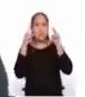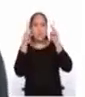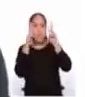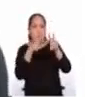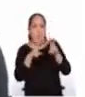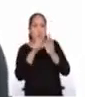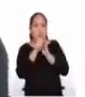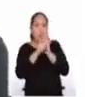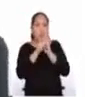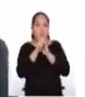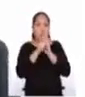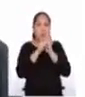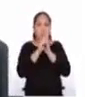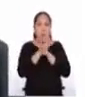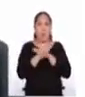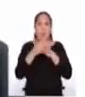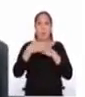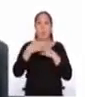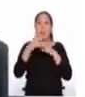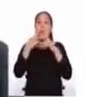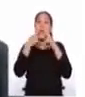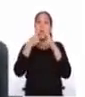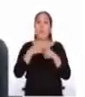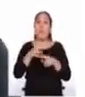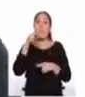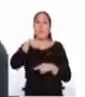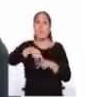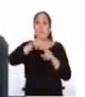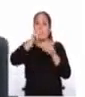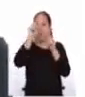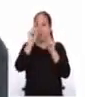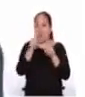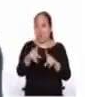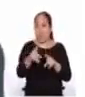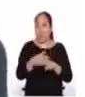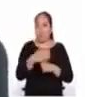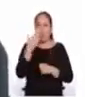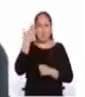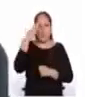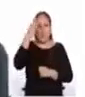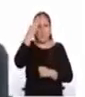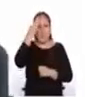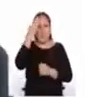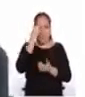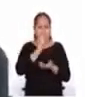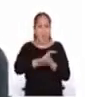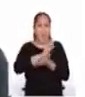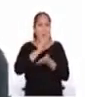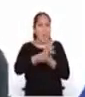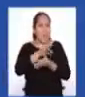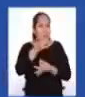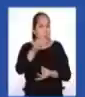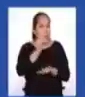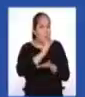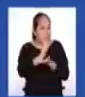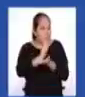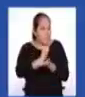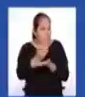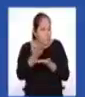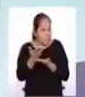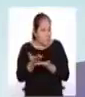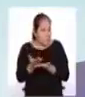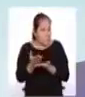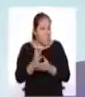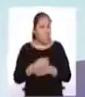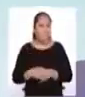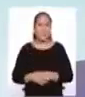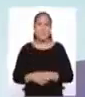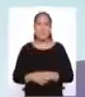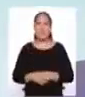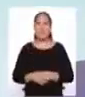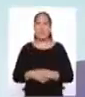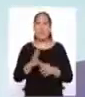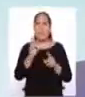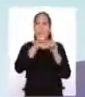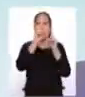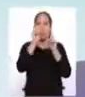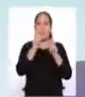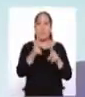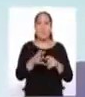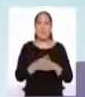siguiente video y responder a esta pregunta. Ya saben, lápiz y papel a la mano, por favor. La pregunta